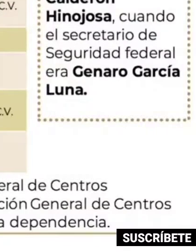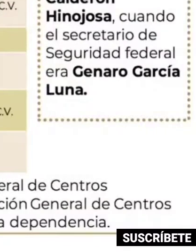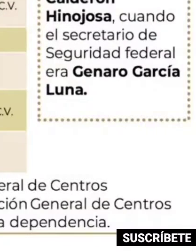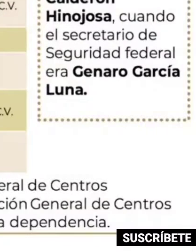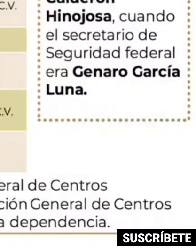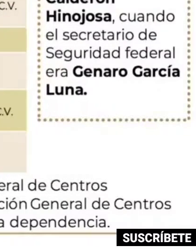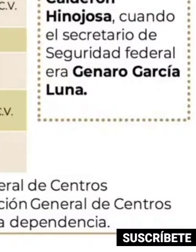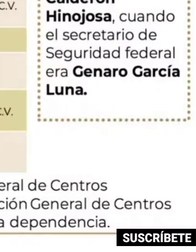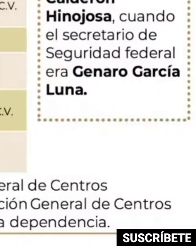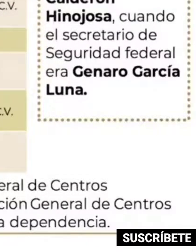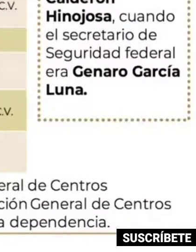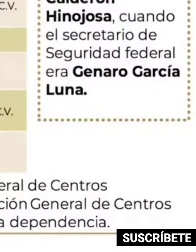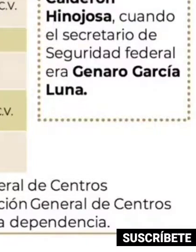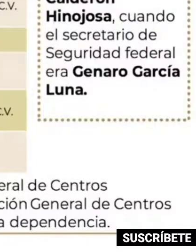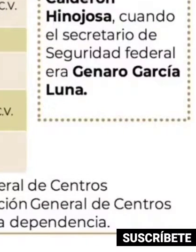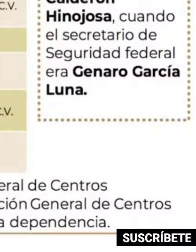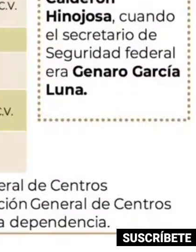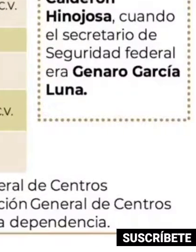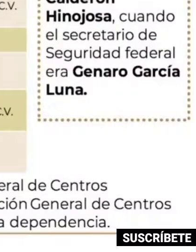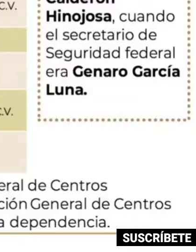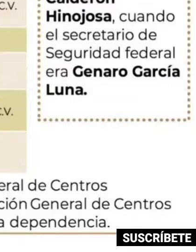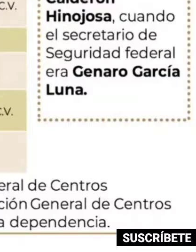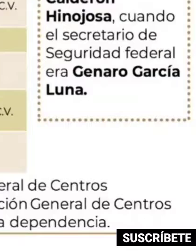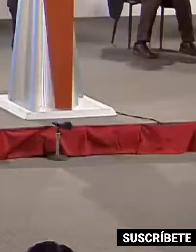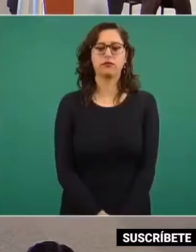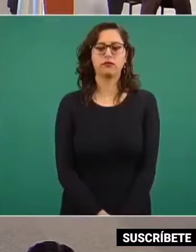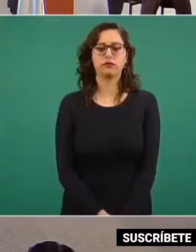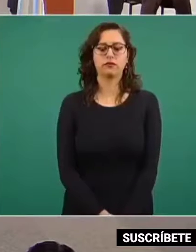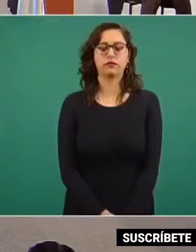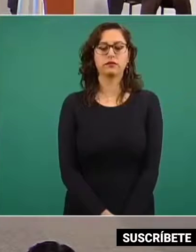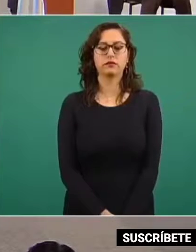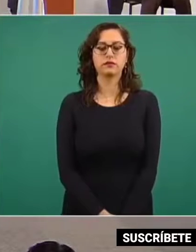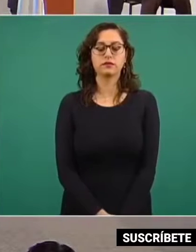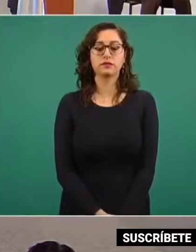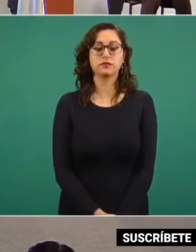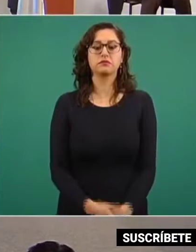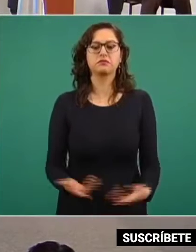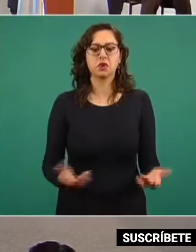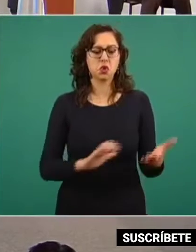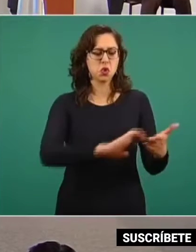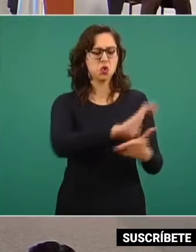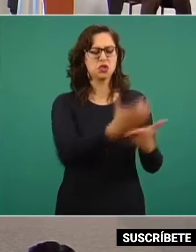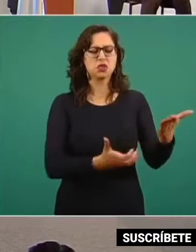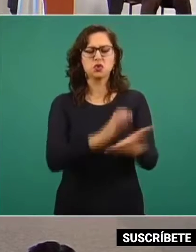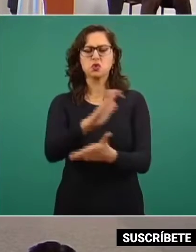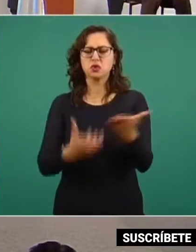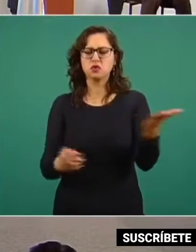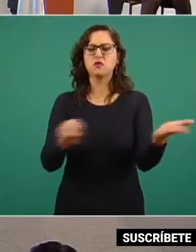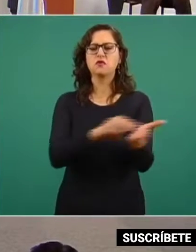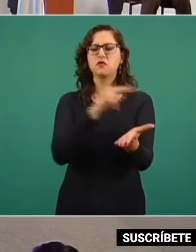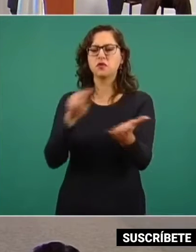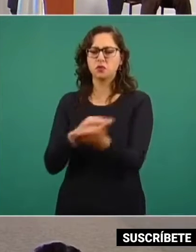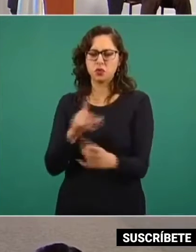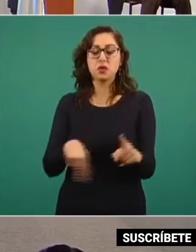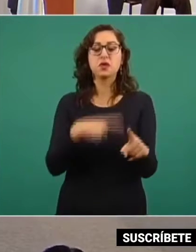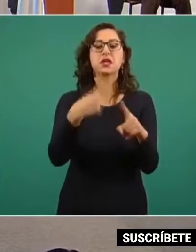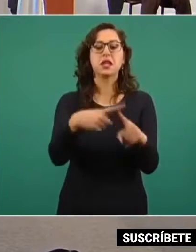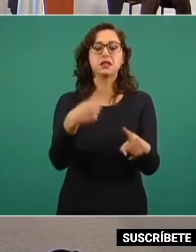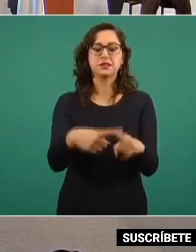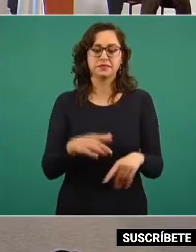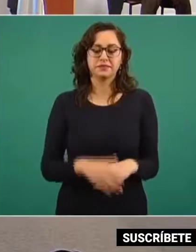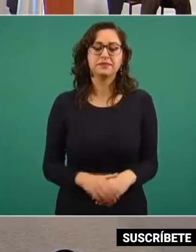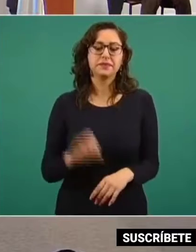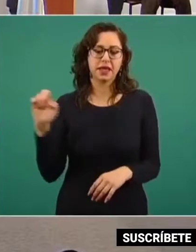en la época del entonces presidente de la República, Felipe Calderón Hinojosa, cuando el secretario de Seguridad